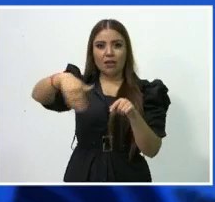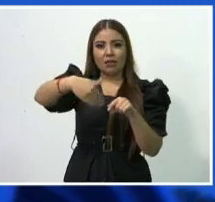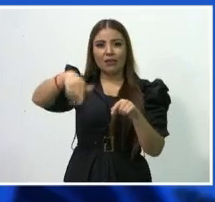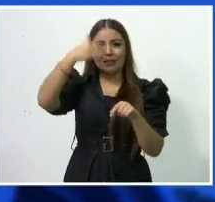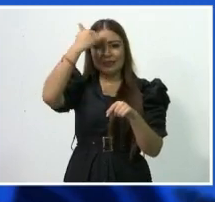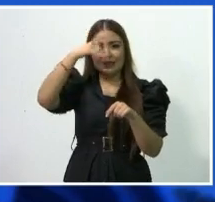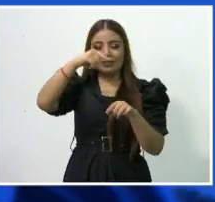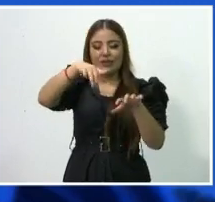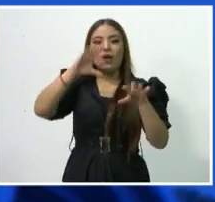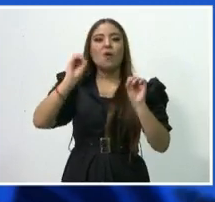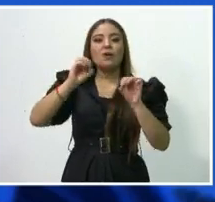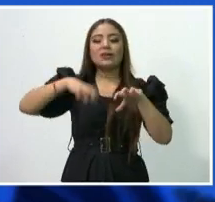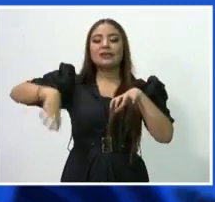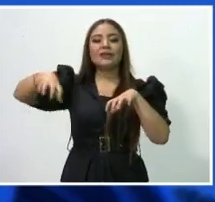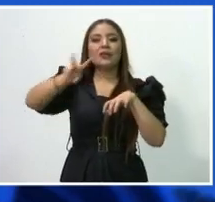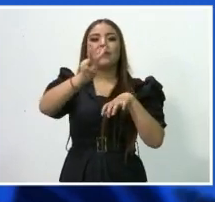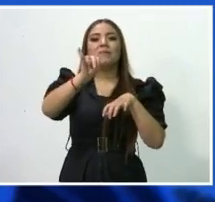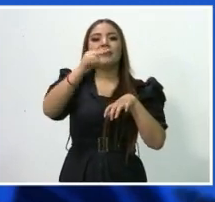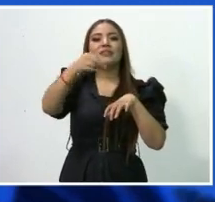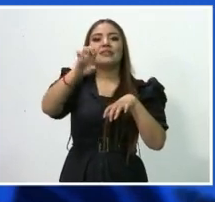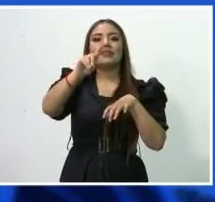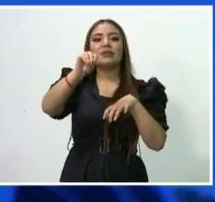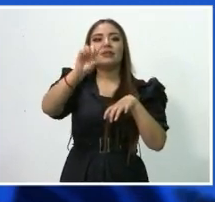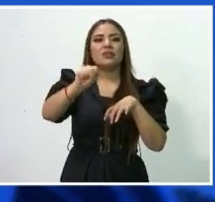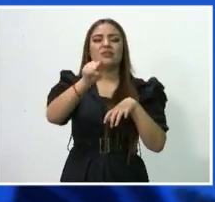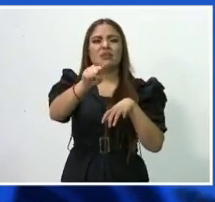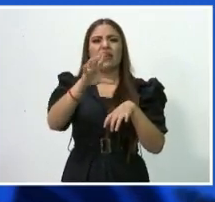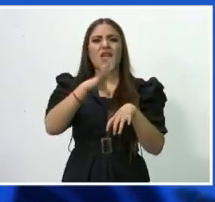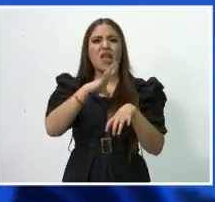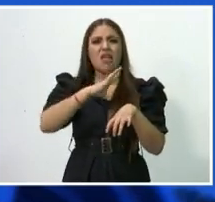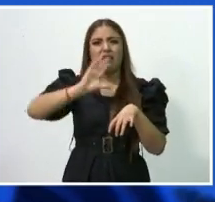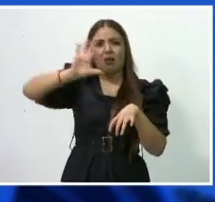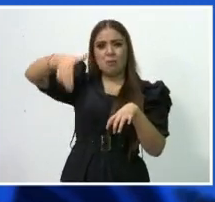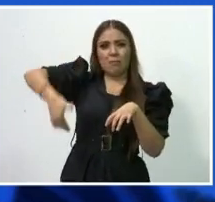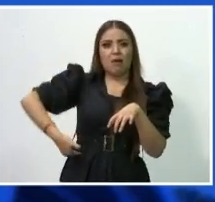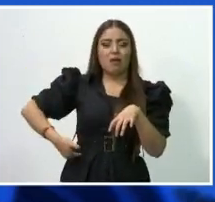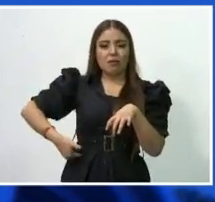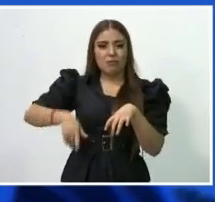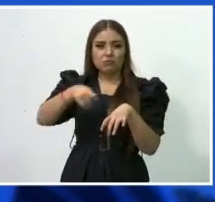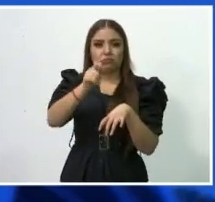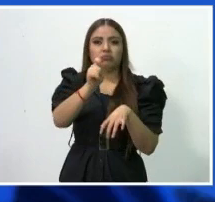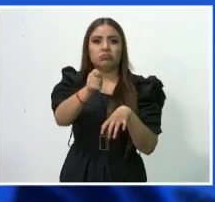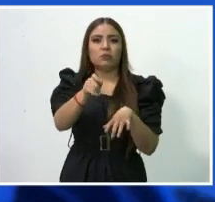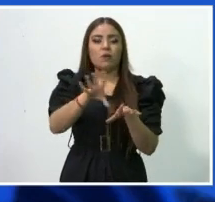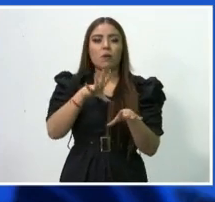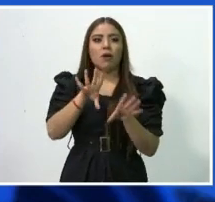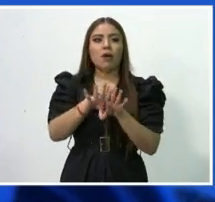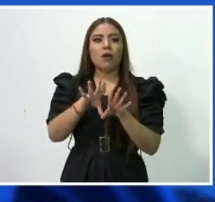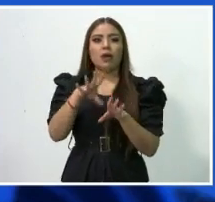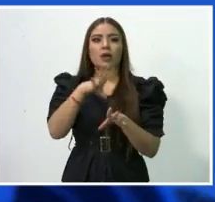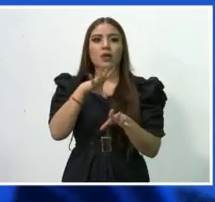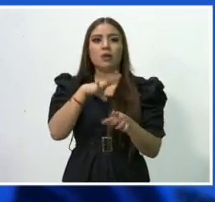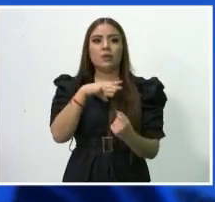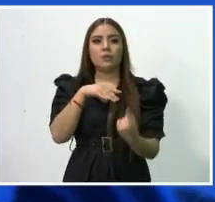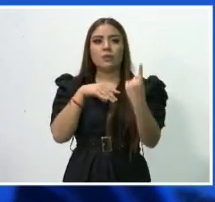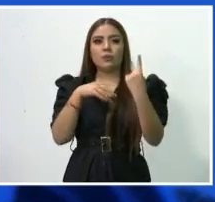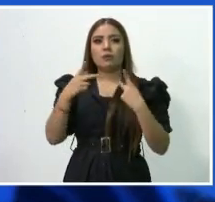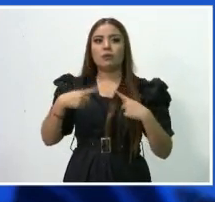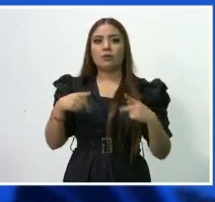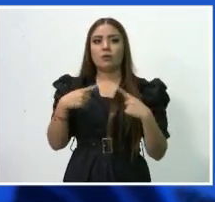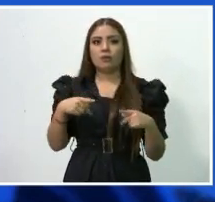o el fraccionamiento viñedos se registró un aparatoso accidente Ángel el cual dejó como saldo a una persona